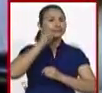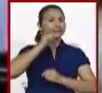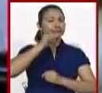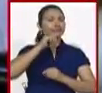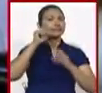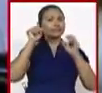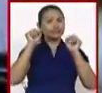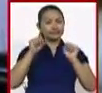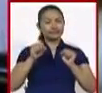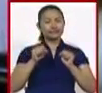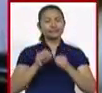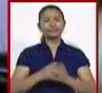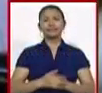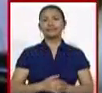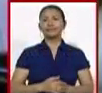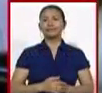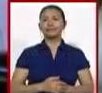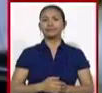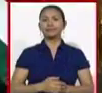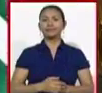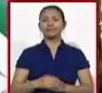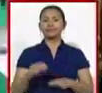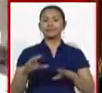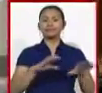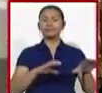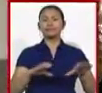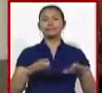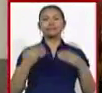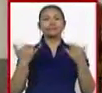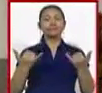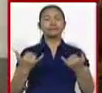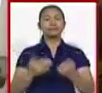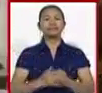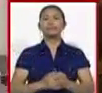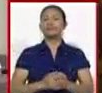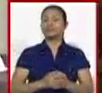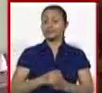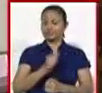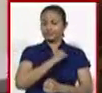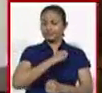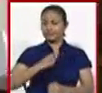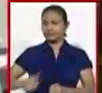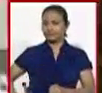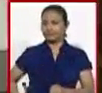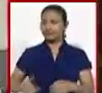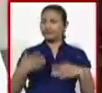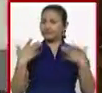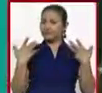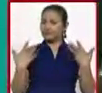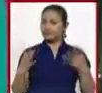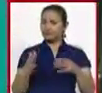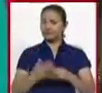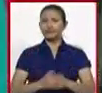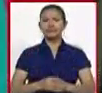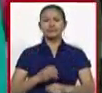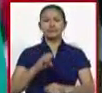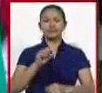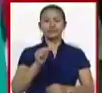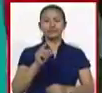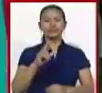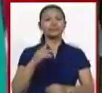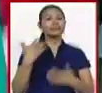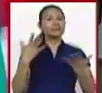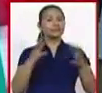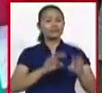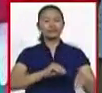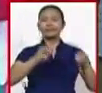niñas pueden empoderarse en este acto que se ha hecho hoy, acá en la gobernación, y donde a María Sara la